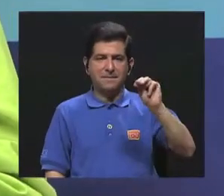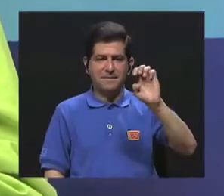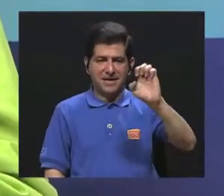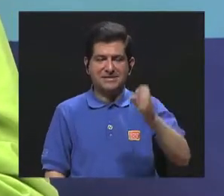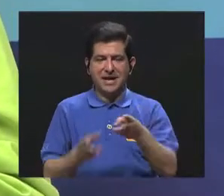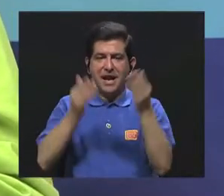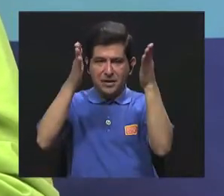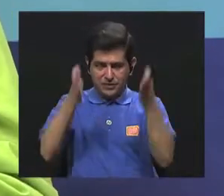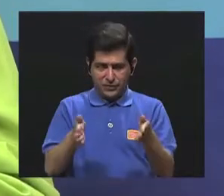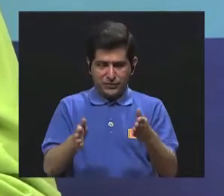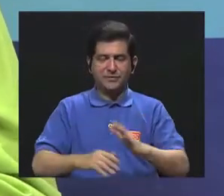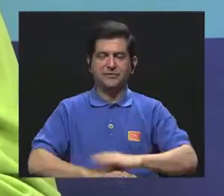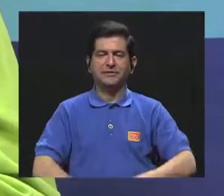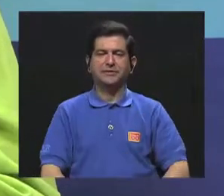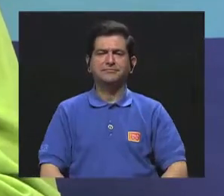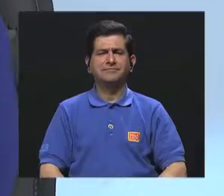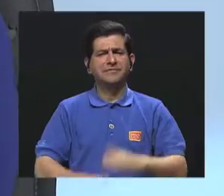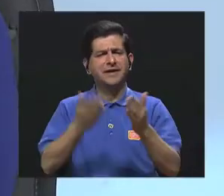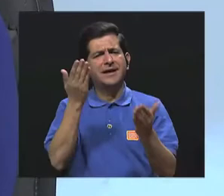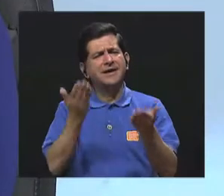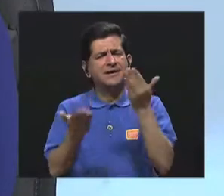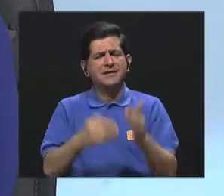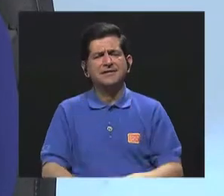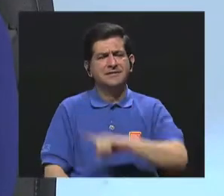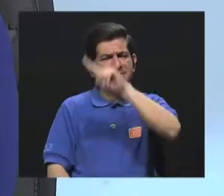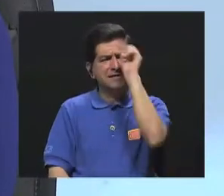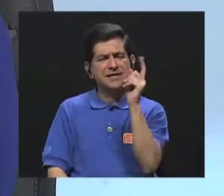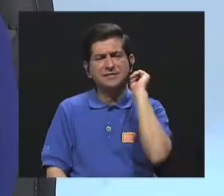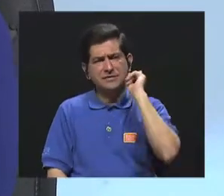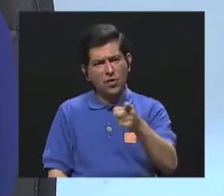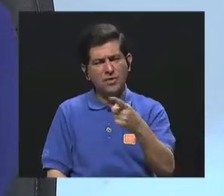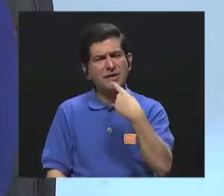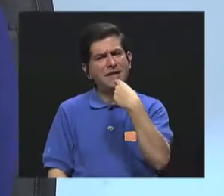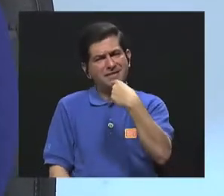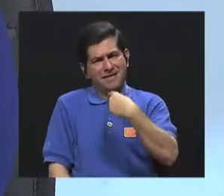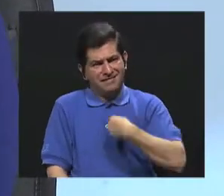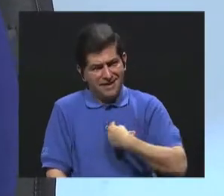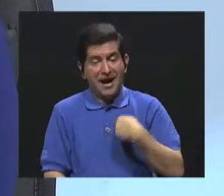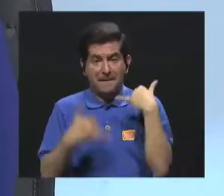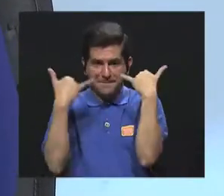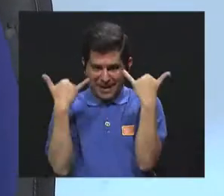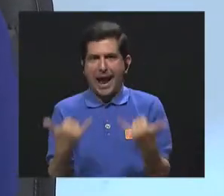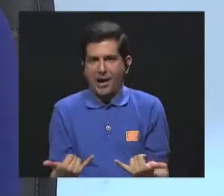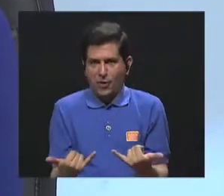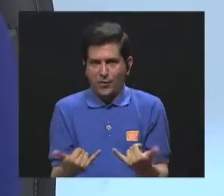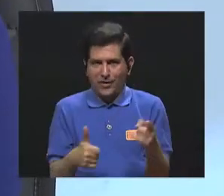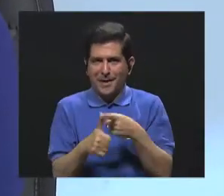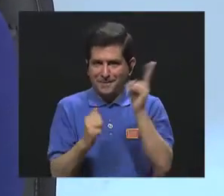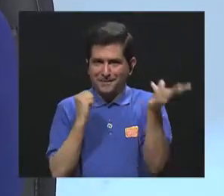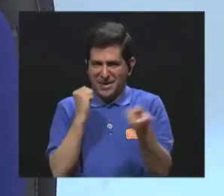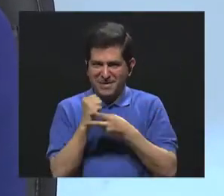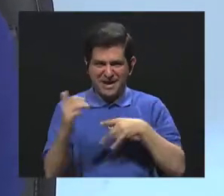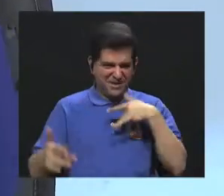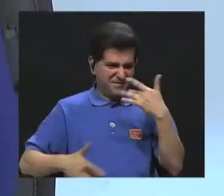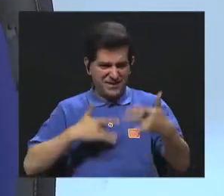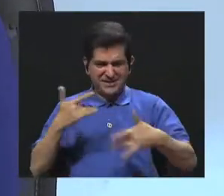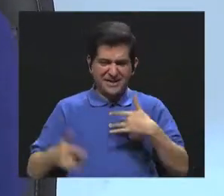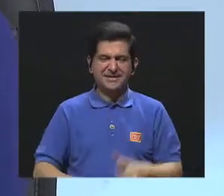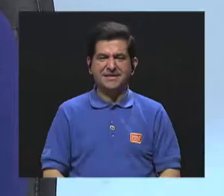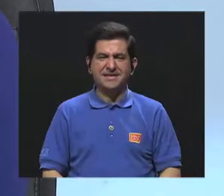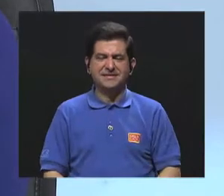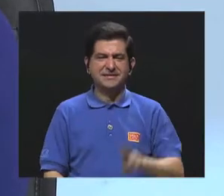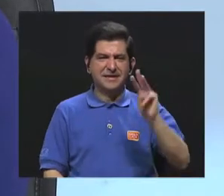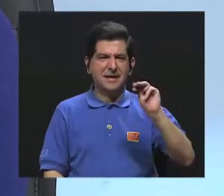productora. Tal vez, yo creo que es una pregunta obligada, pero díganme, ahora sí, es la primera vez que les preguntamos, ¿qué se siente? Bueno, Marcela no